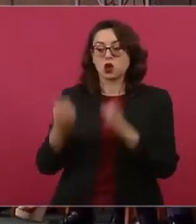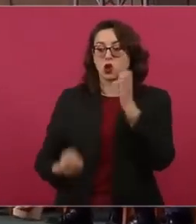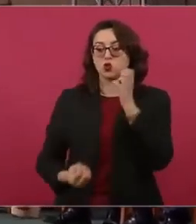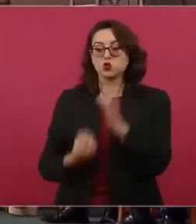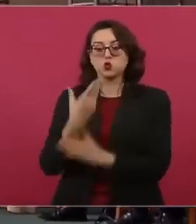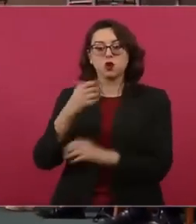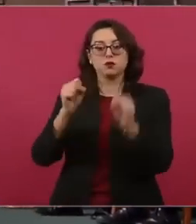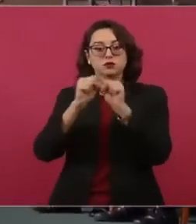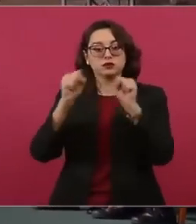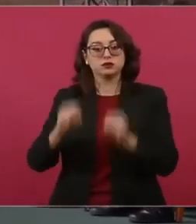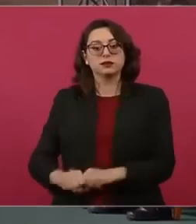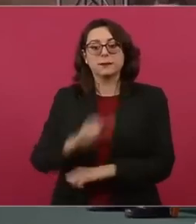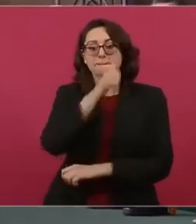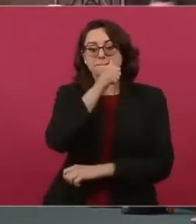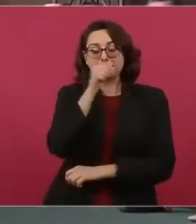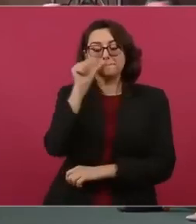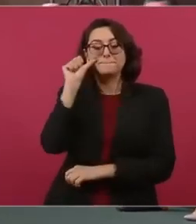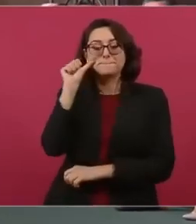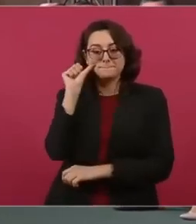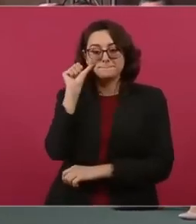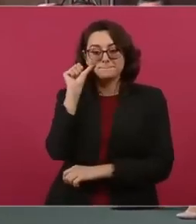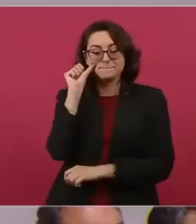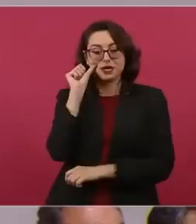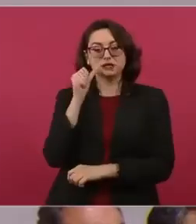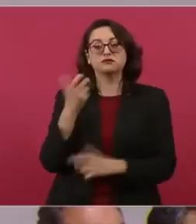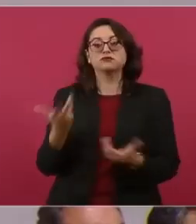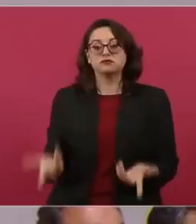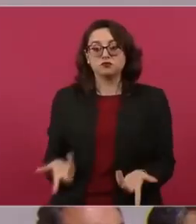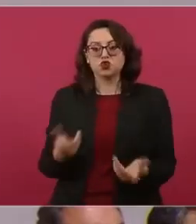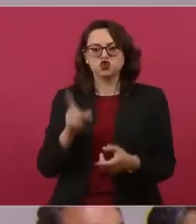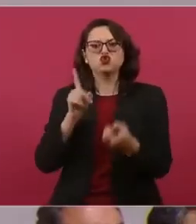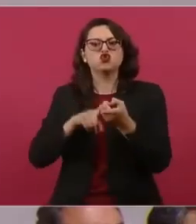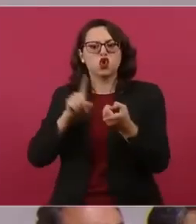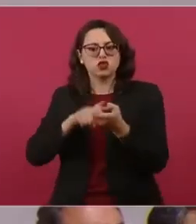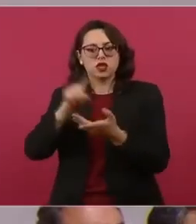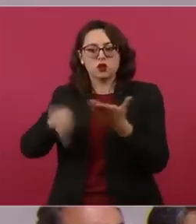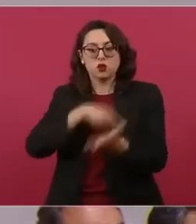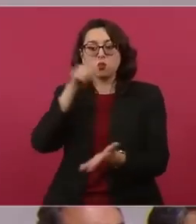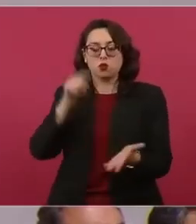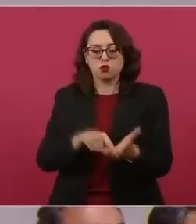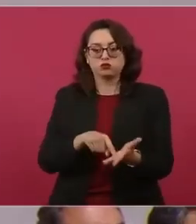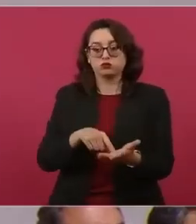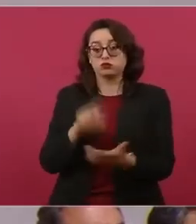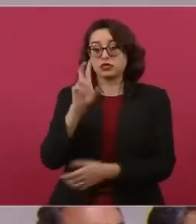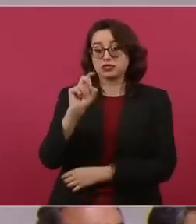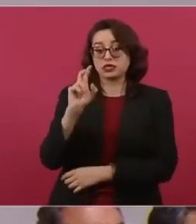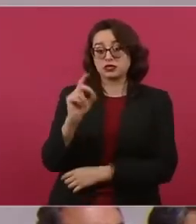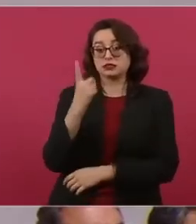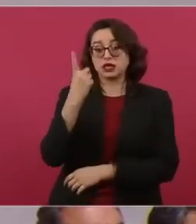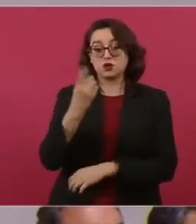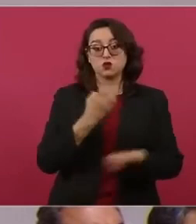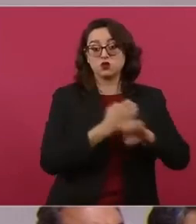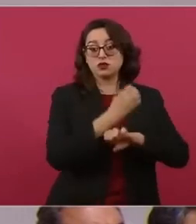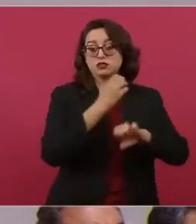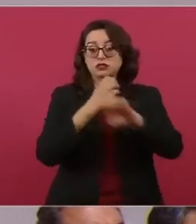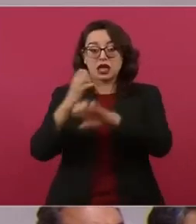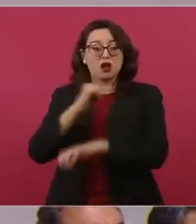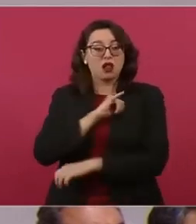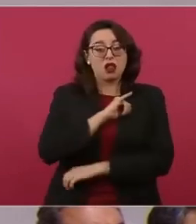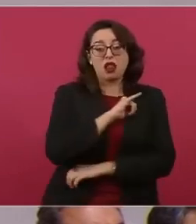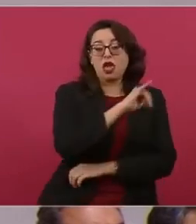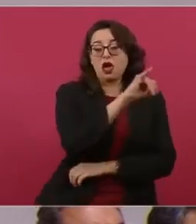Juárez, ubicadas en regiones marginadas de 31 estados,